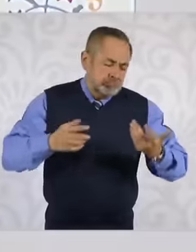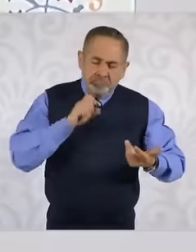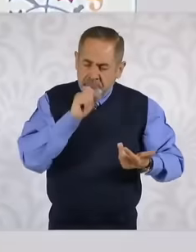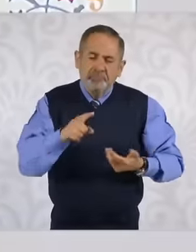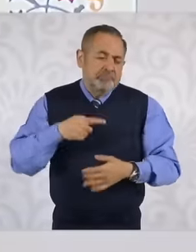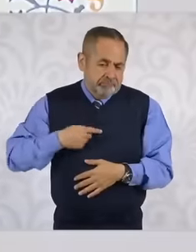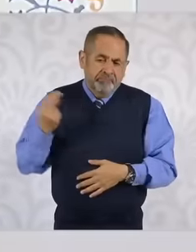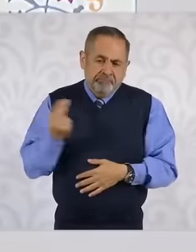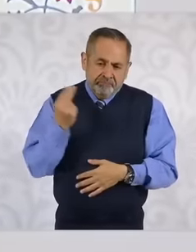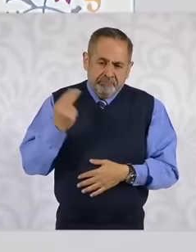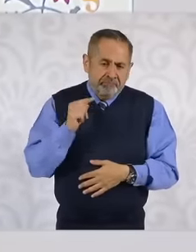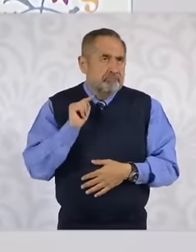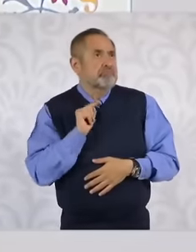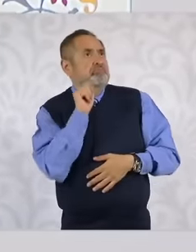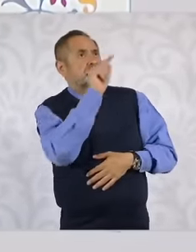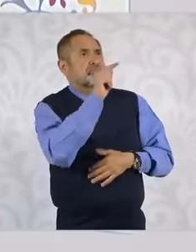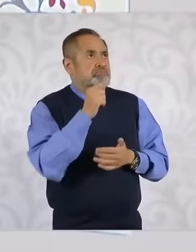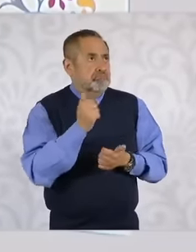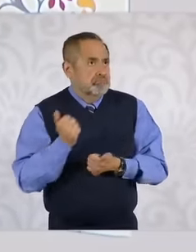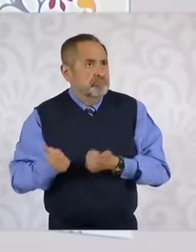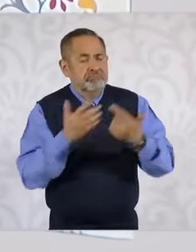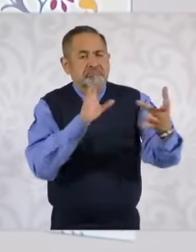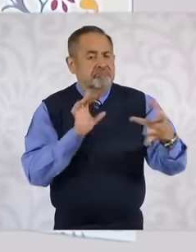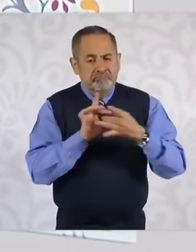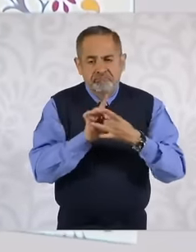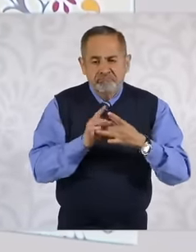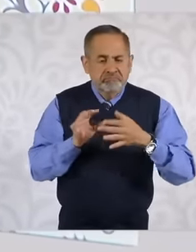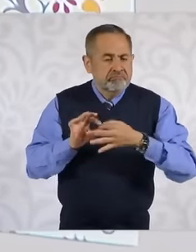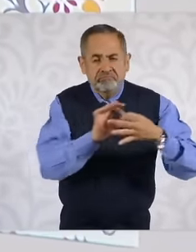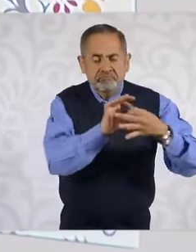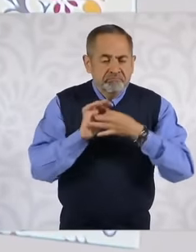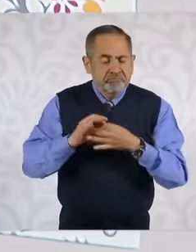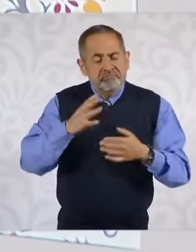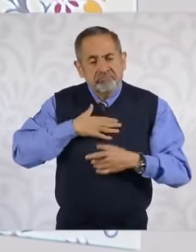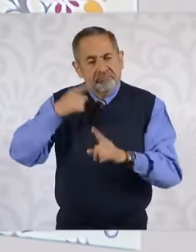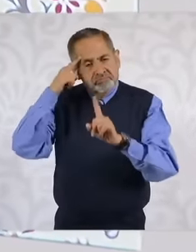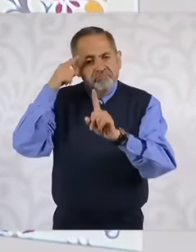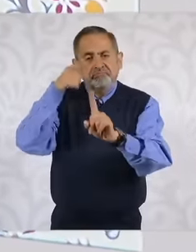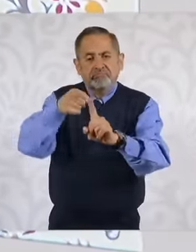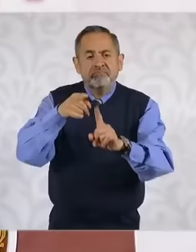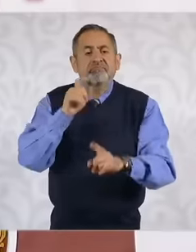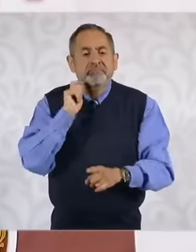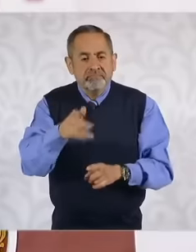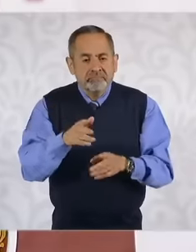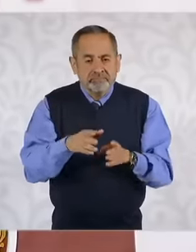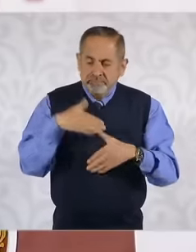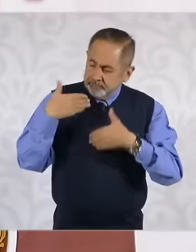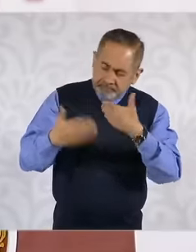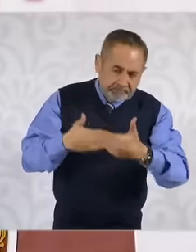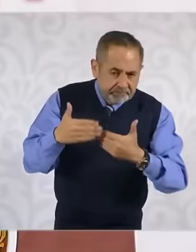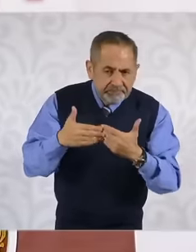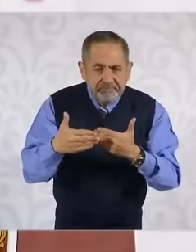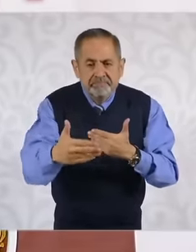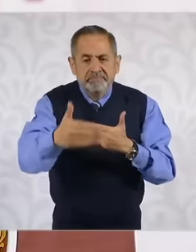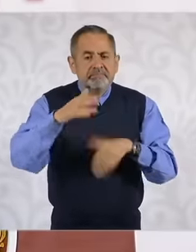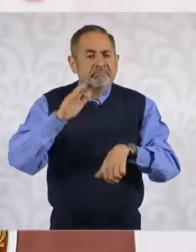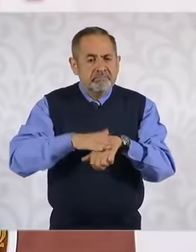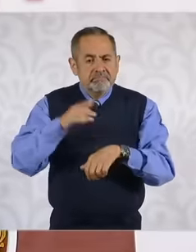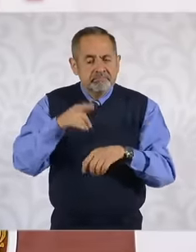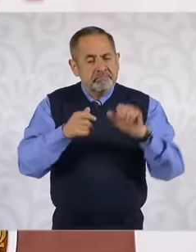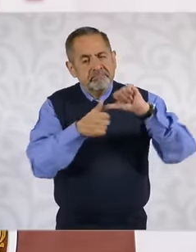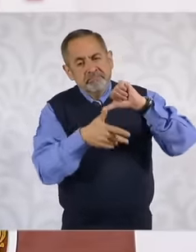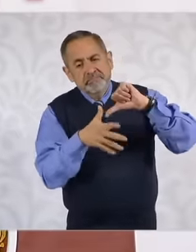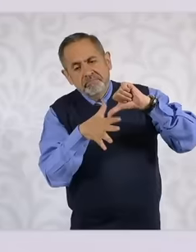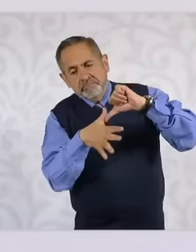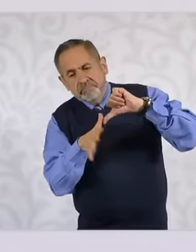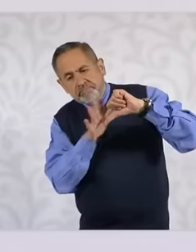tenemos una relación muy importante de las economías. Nuestro objetivo también es que esto avance hacia el